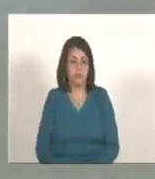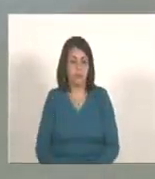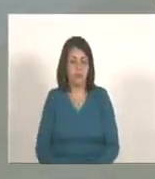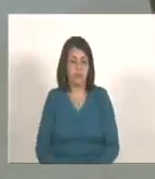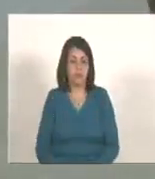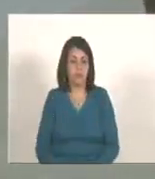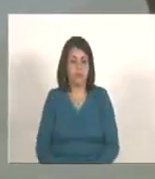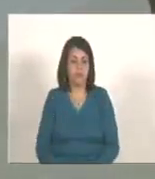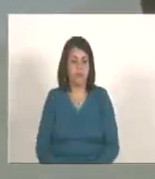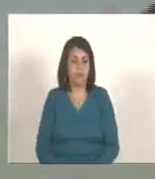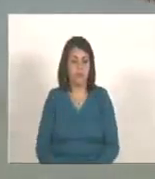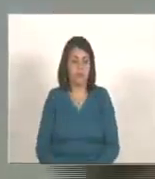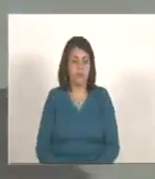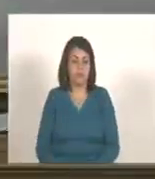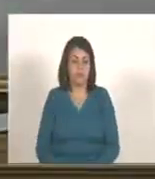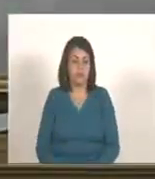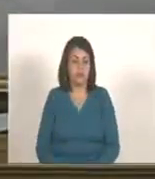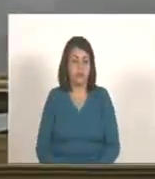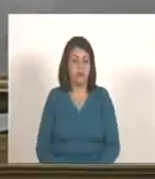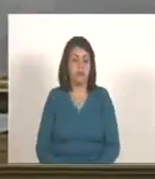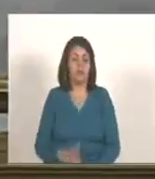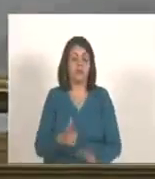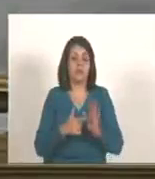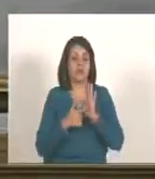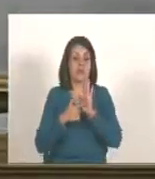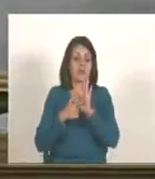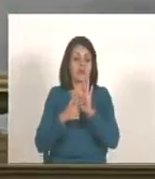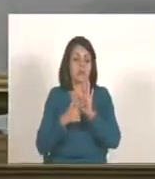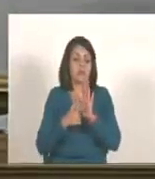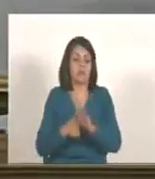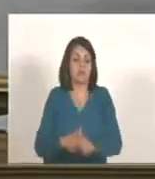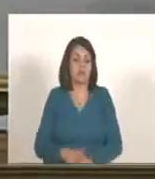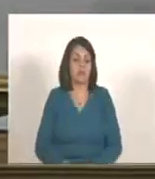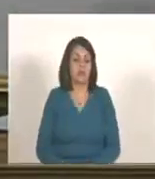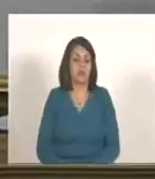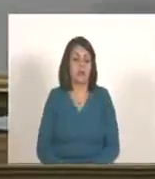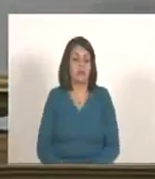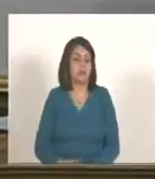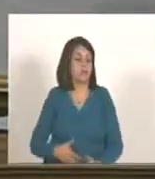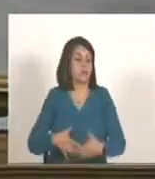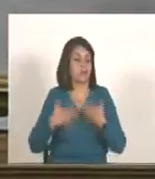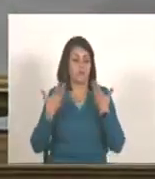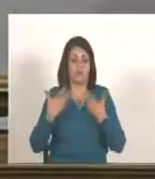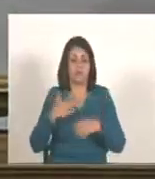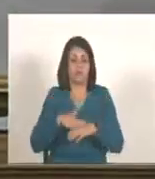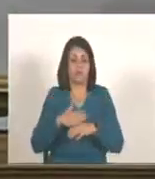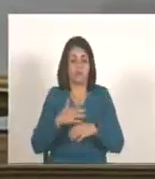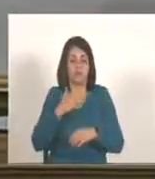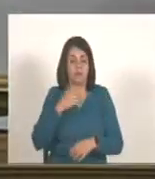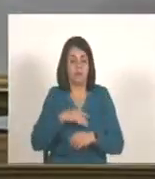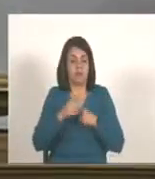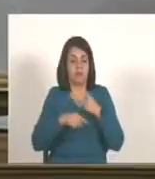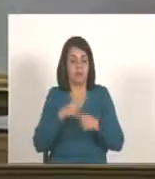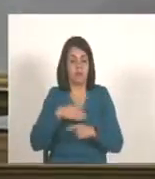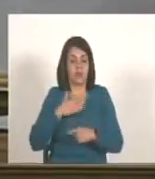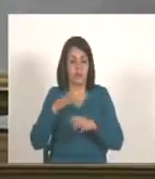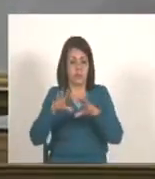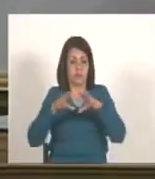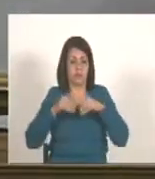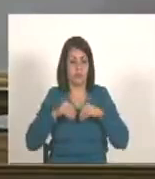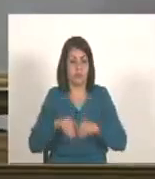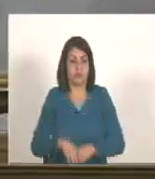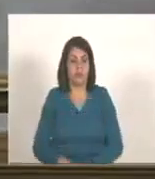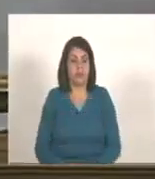que no es más que una muestra de insolencia que no podemos aceptar.